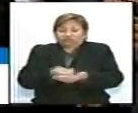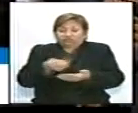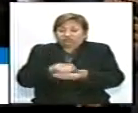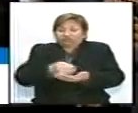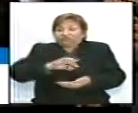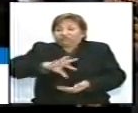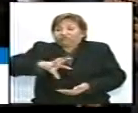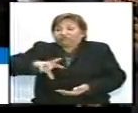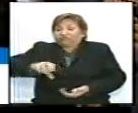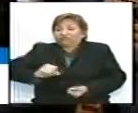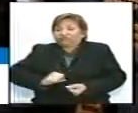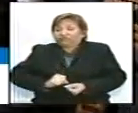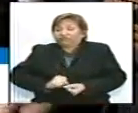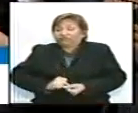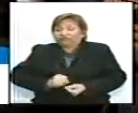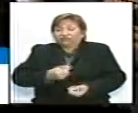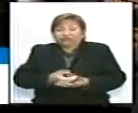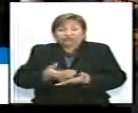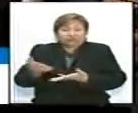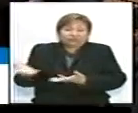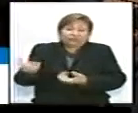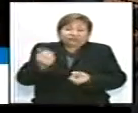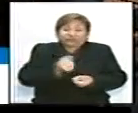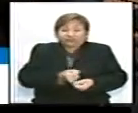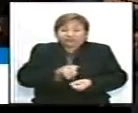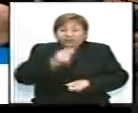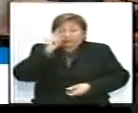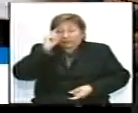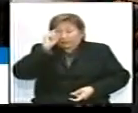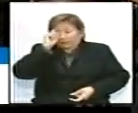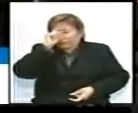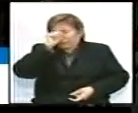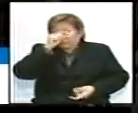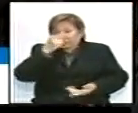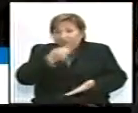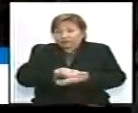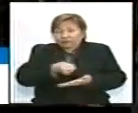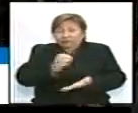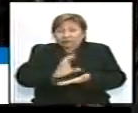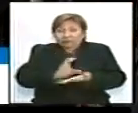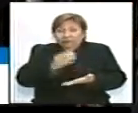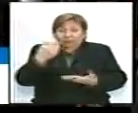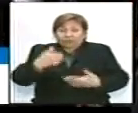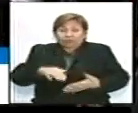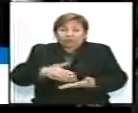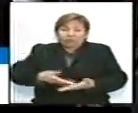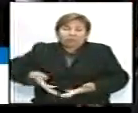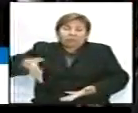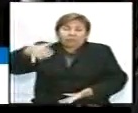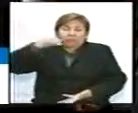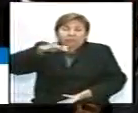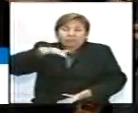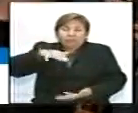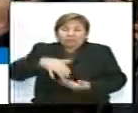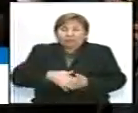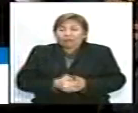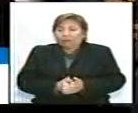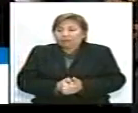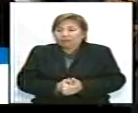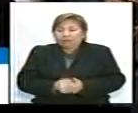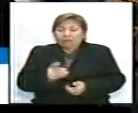robó y recuperarla es muy difícil, y el costo termina siendo mucho más grande, no solamente en el